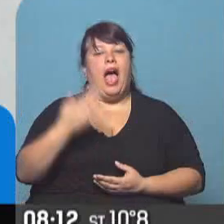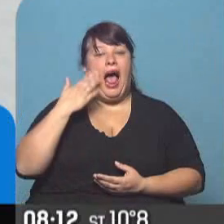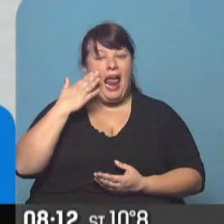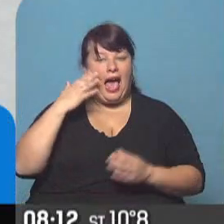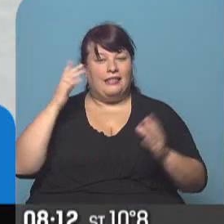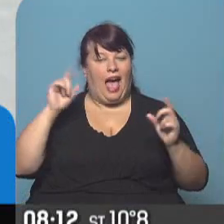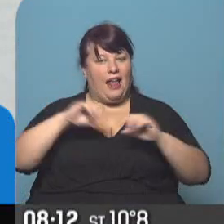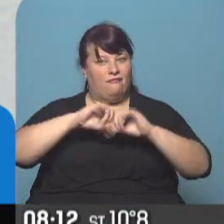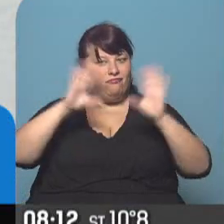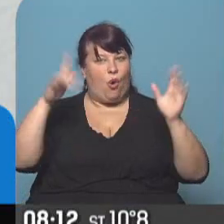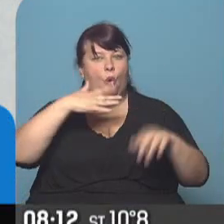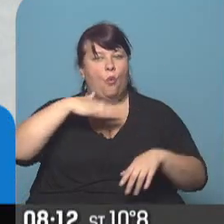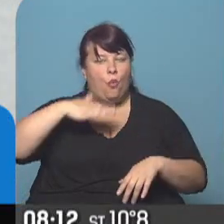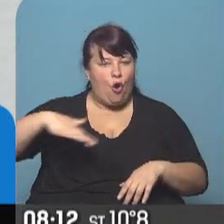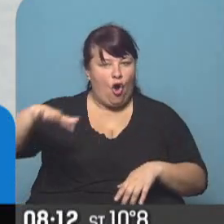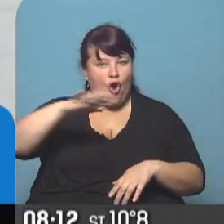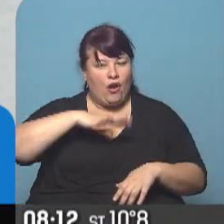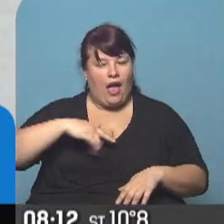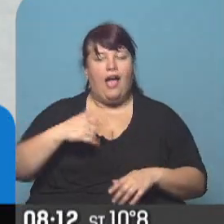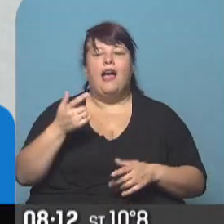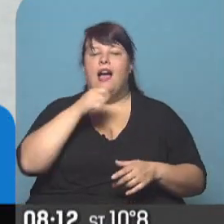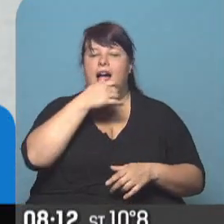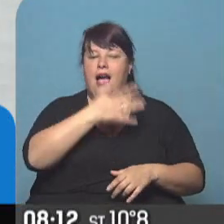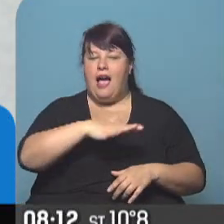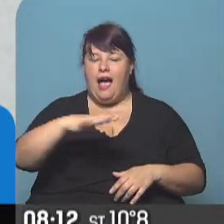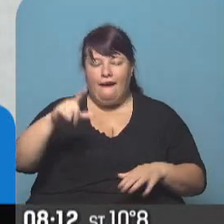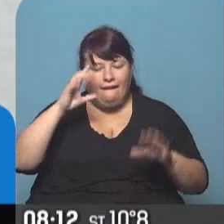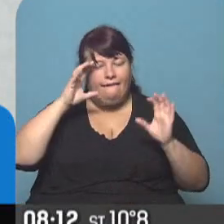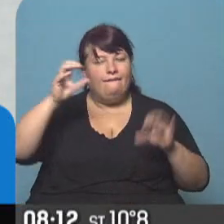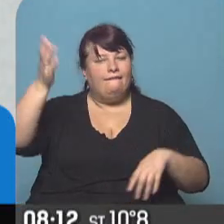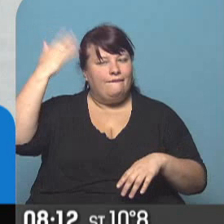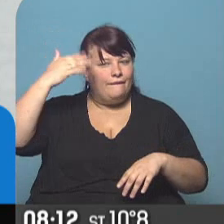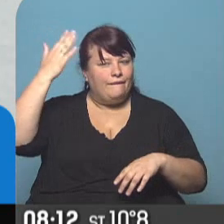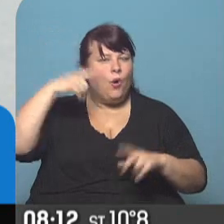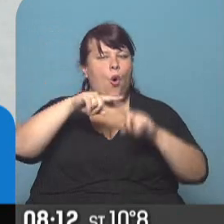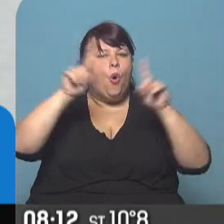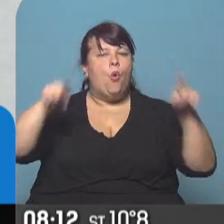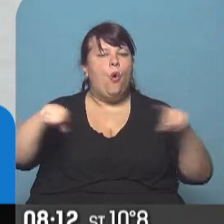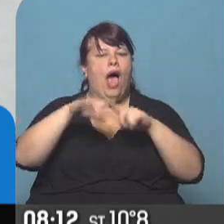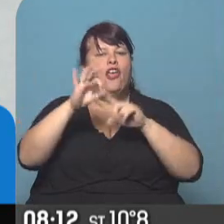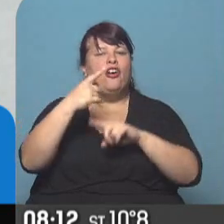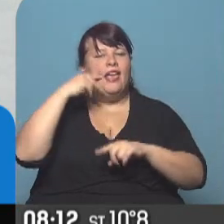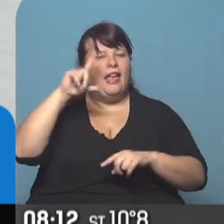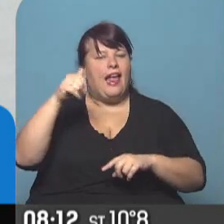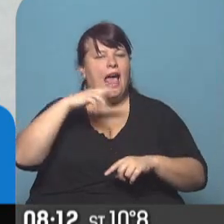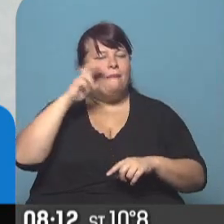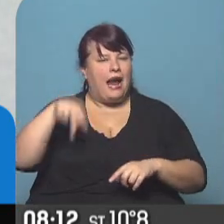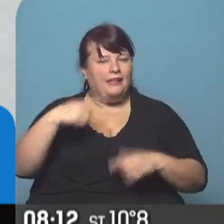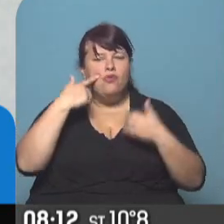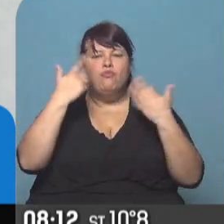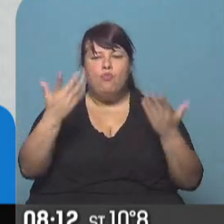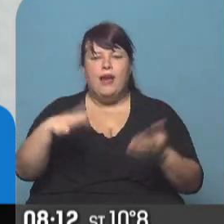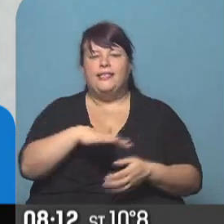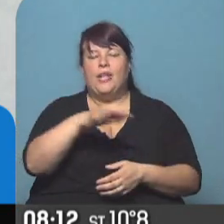van adueñando de La Boca y las ondas del riachuelo nos recuerdan a los trazos de los cuadros de Quinquela Martín, reflejando